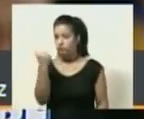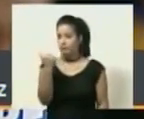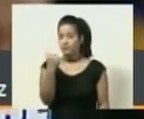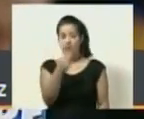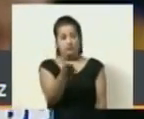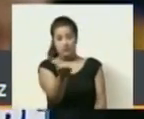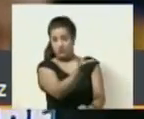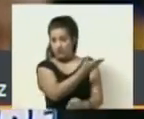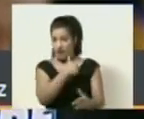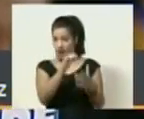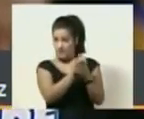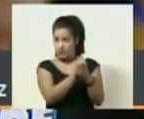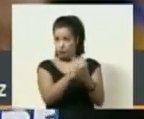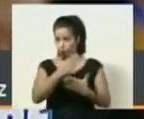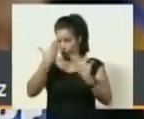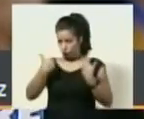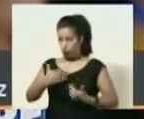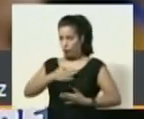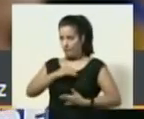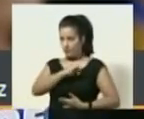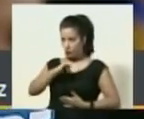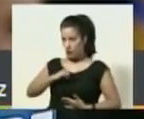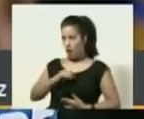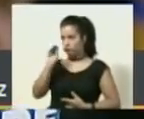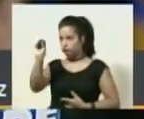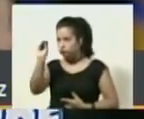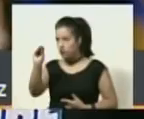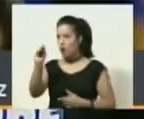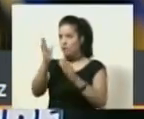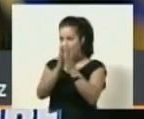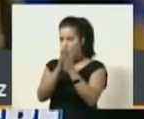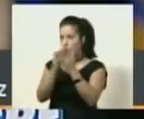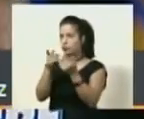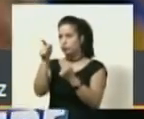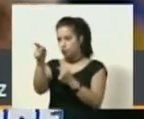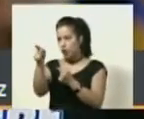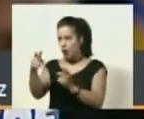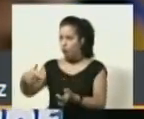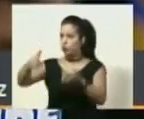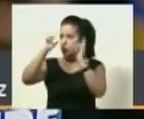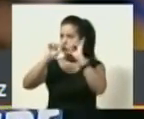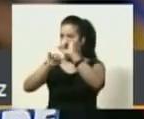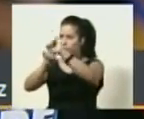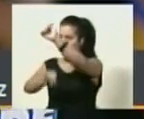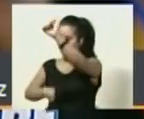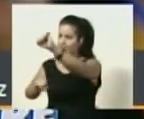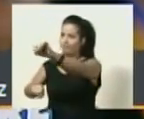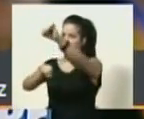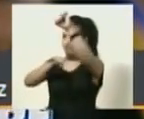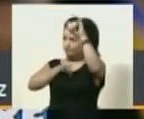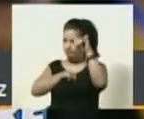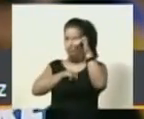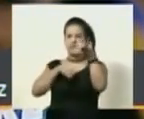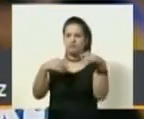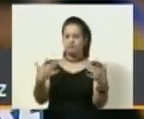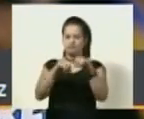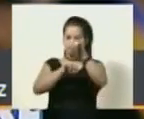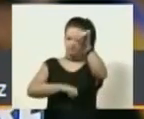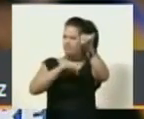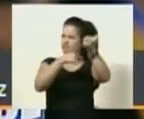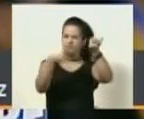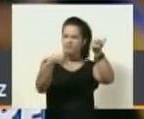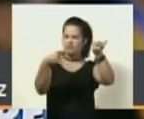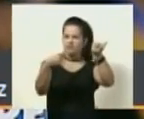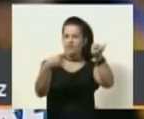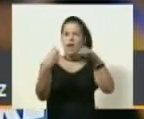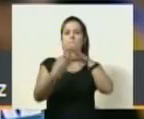compañeras y el mío propio, nos confiera los títulos de bachilleres